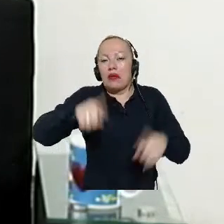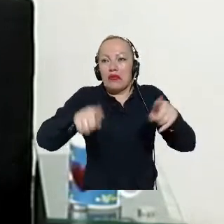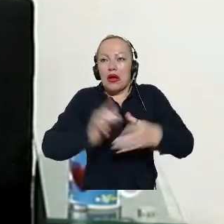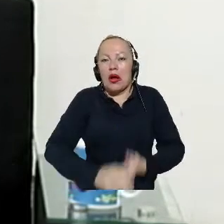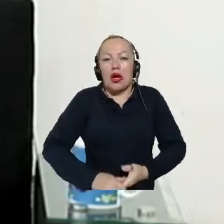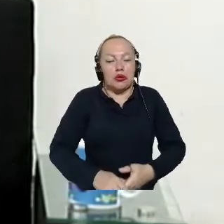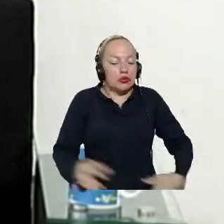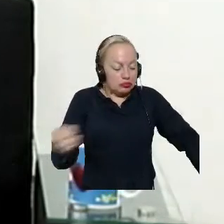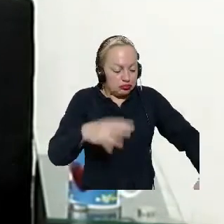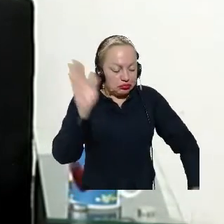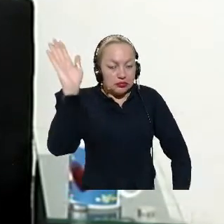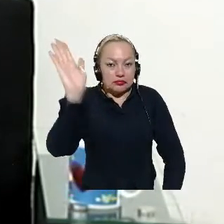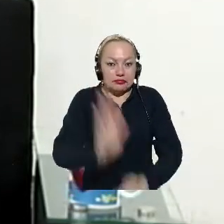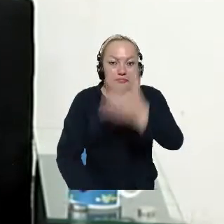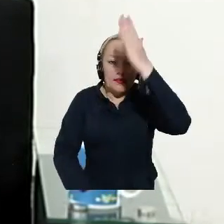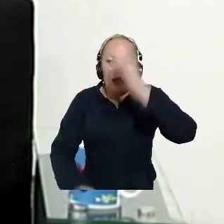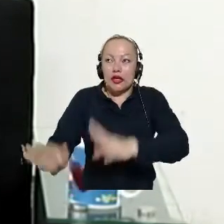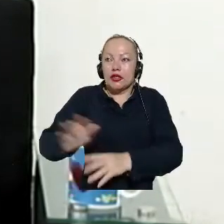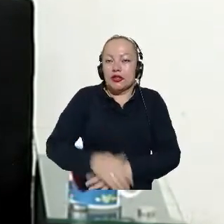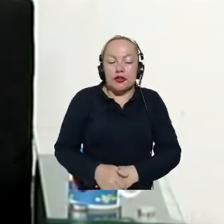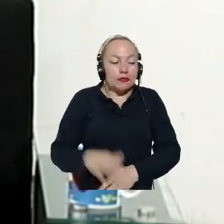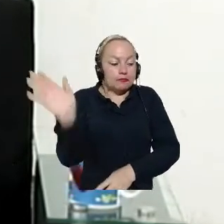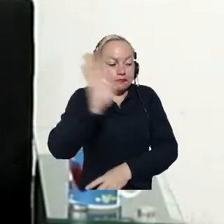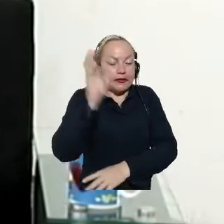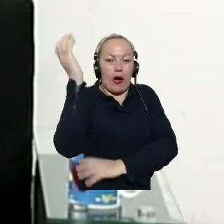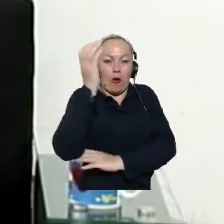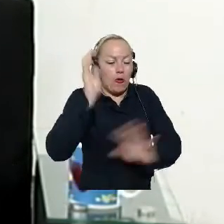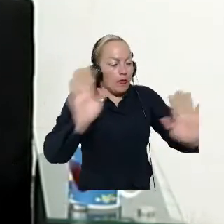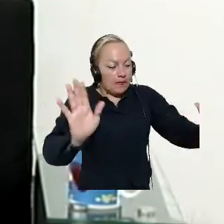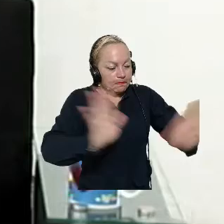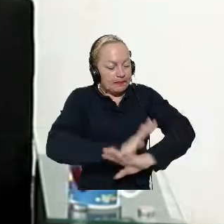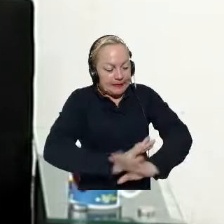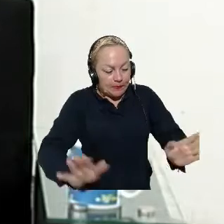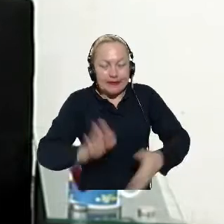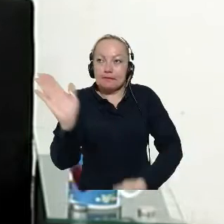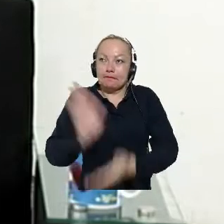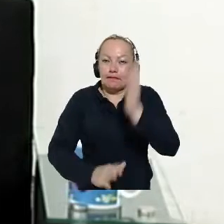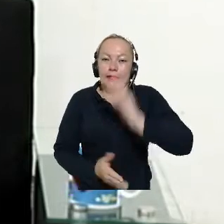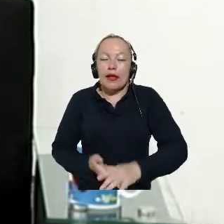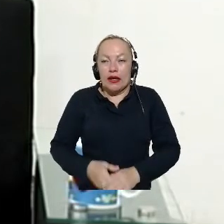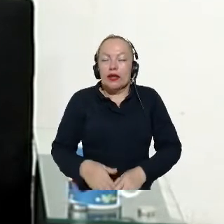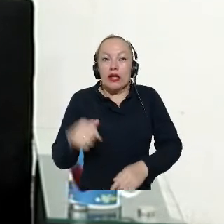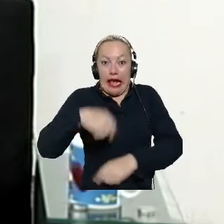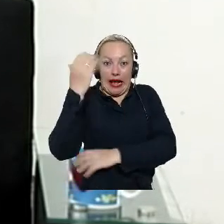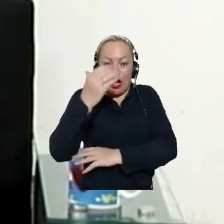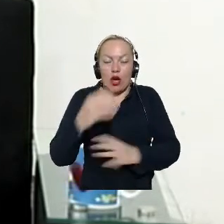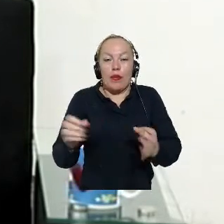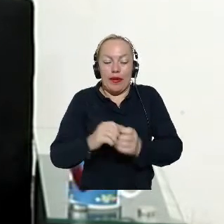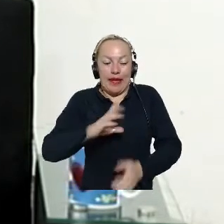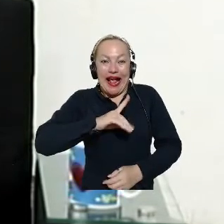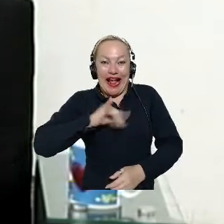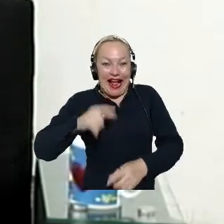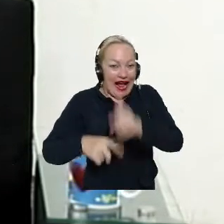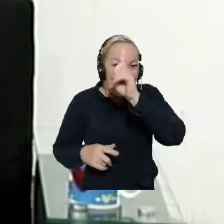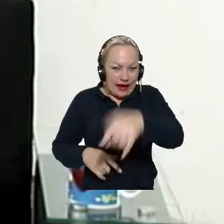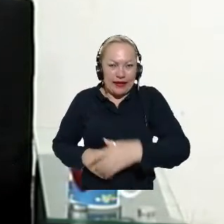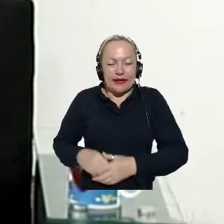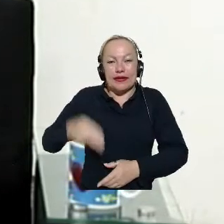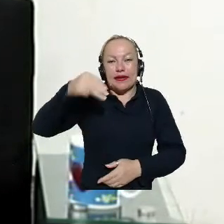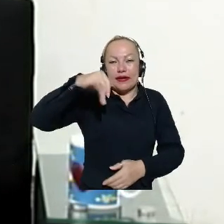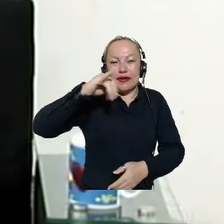país precisamente por las bajas ventas. En Colombia, exactamente en Cali, existían empresas como